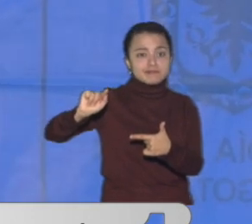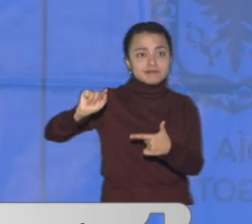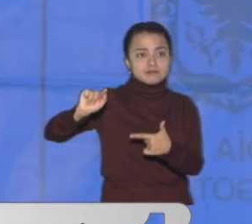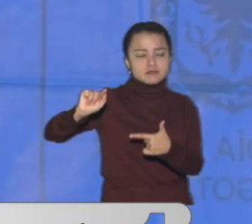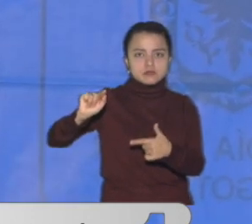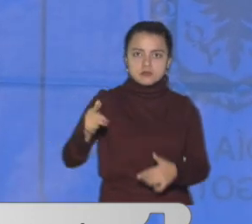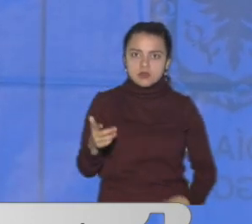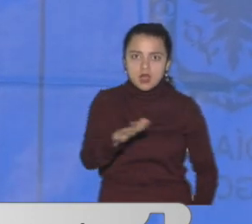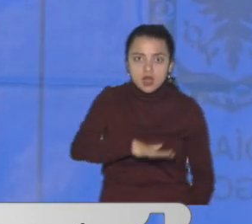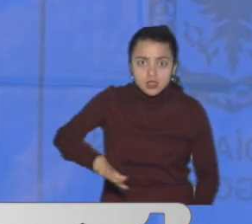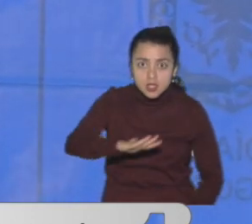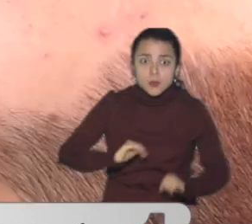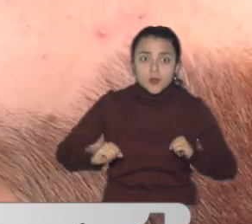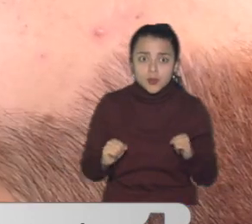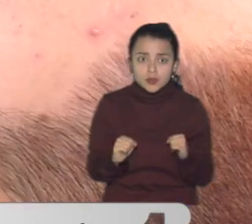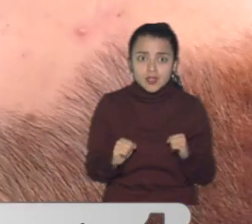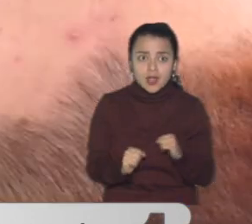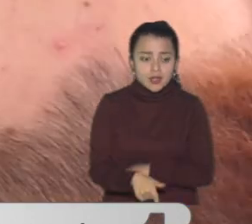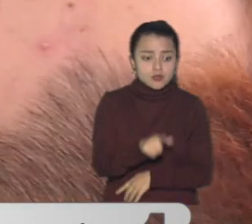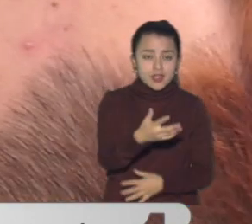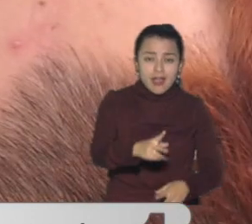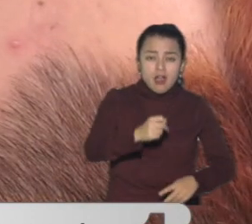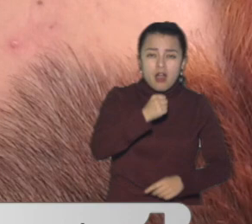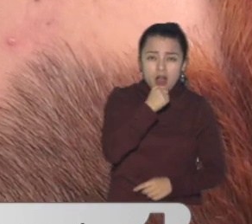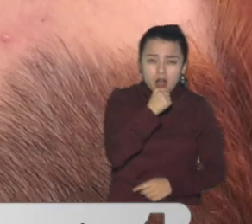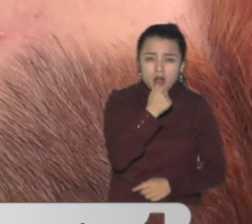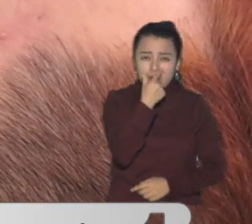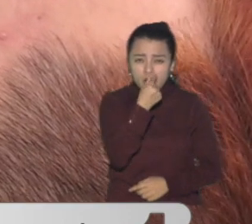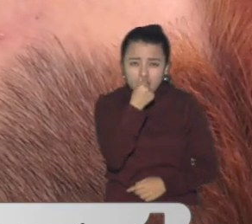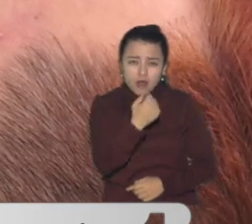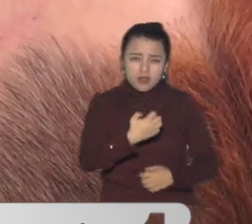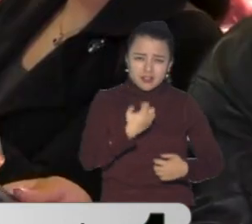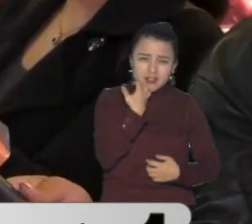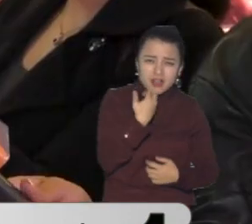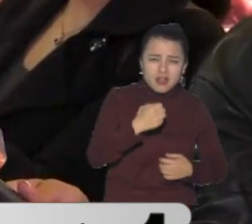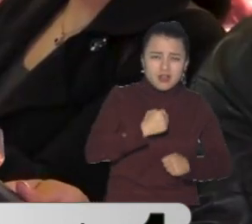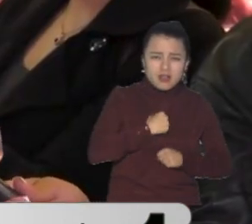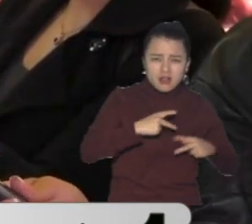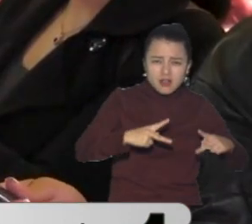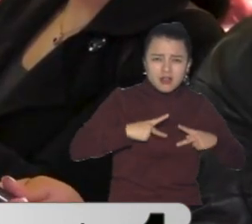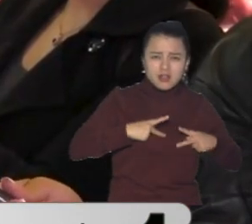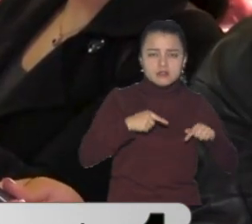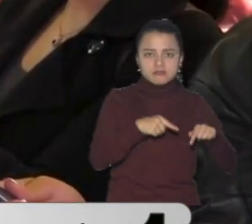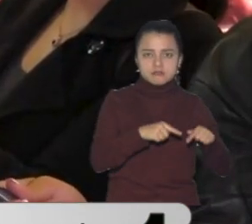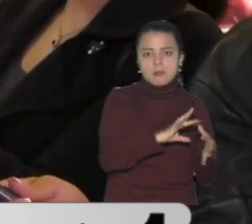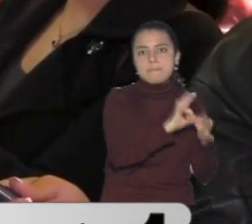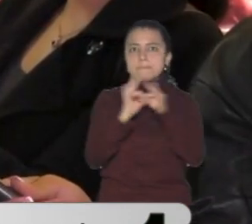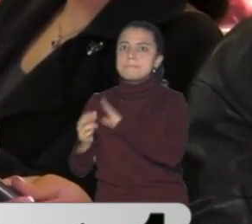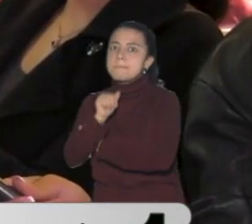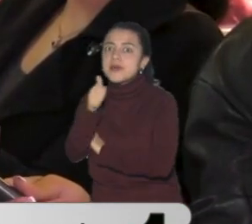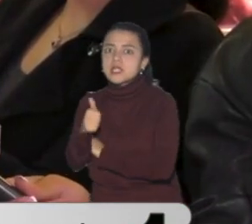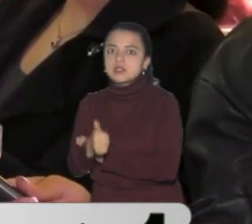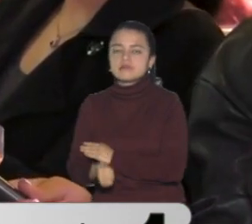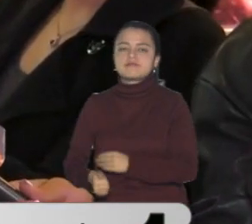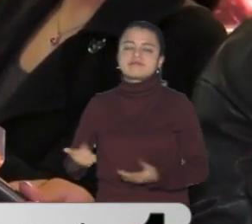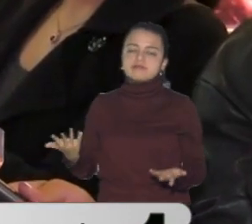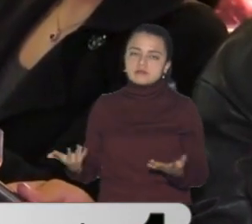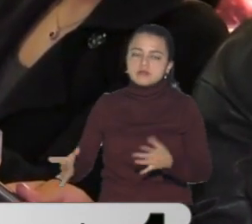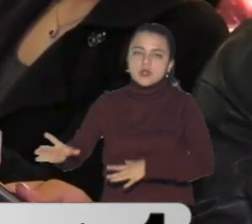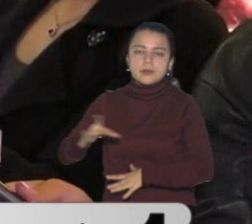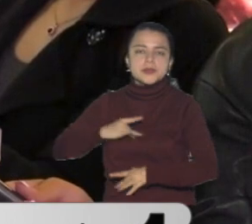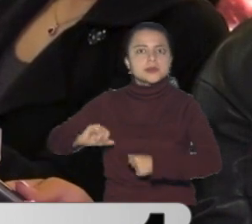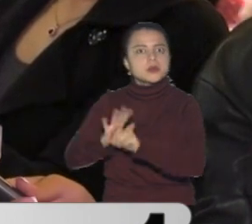pico de enfermedades respiratorias, también aporta al aumento de los casos de COVID. Desde hace una semana aproximadamente se